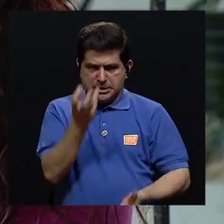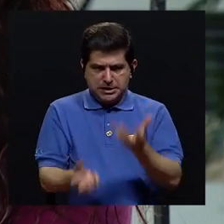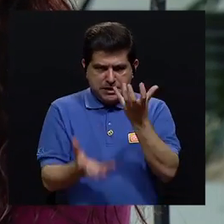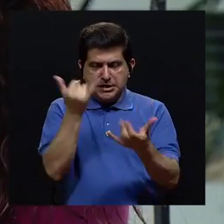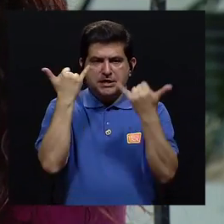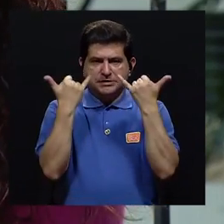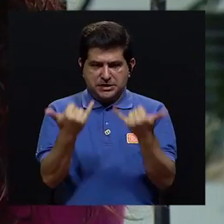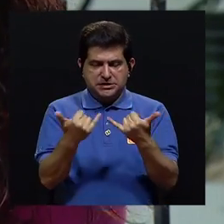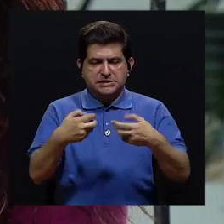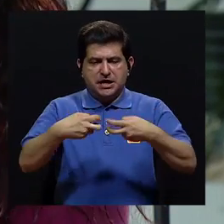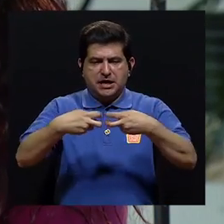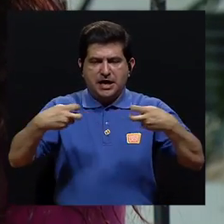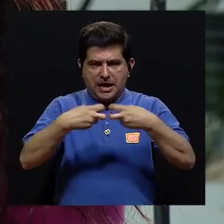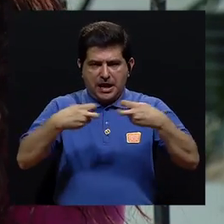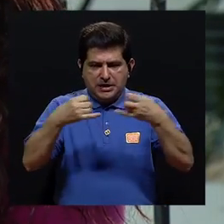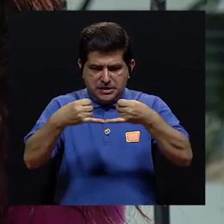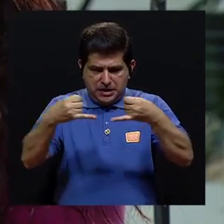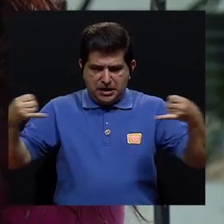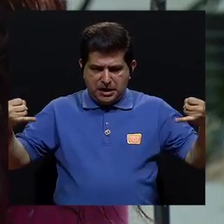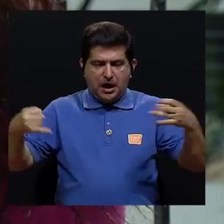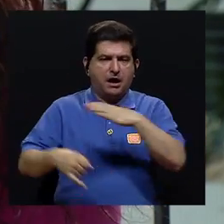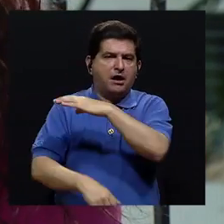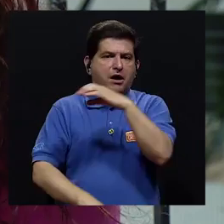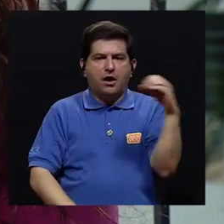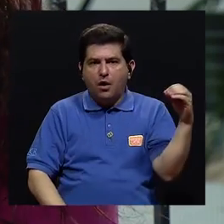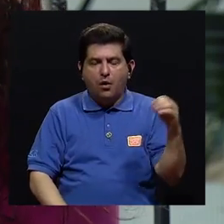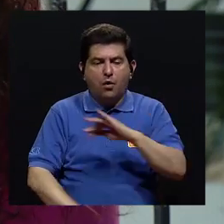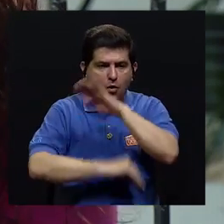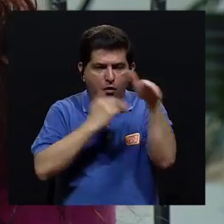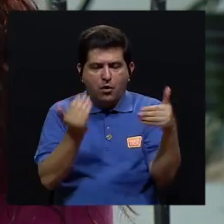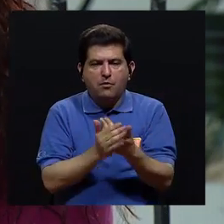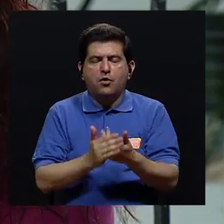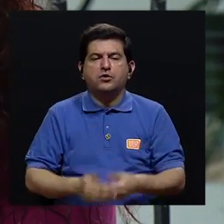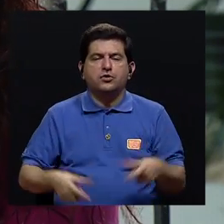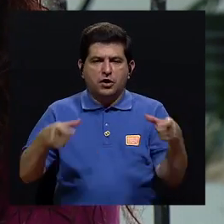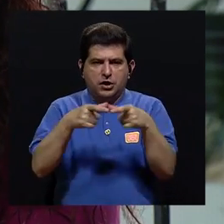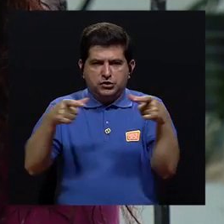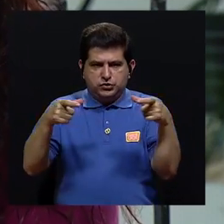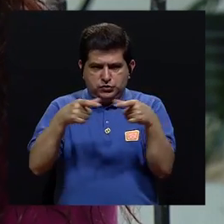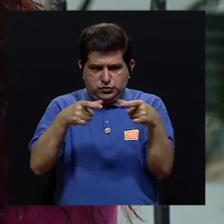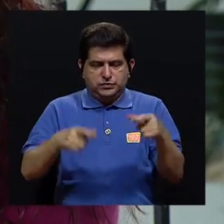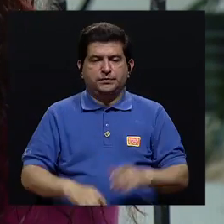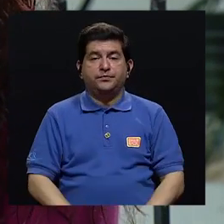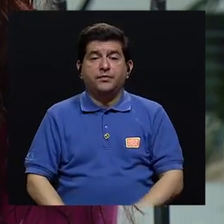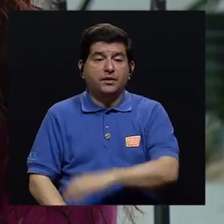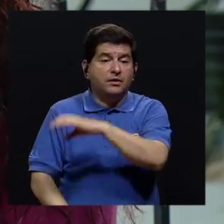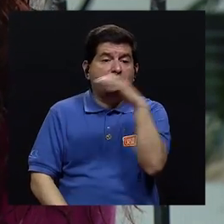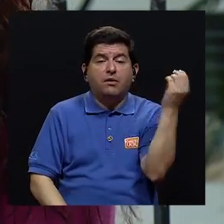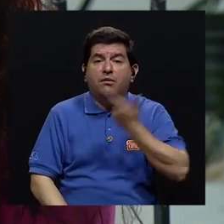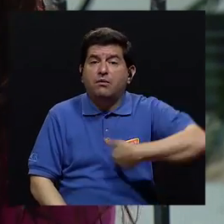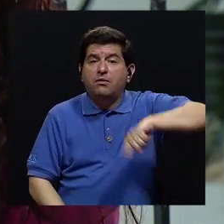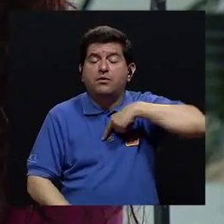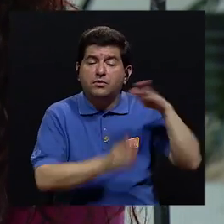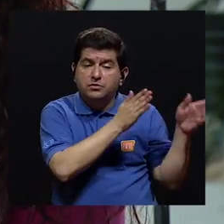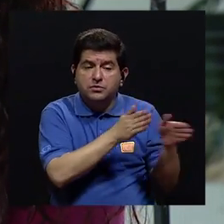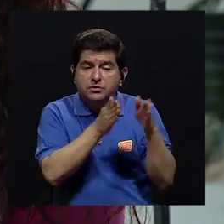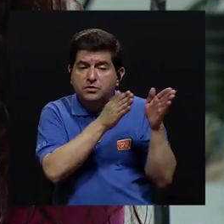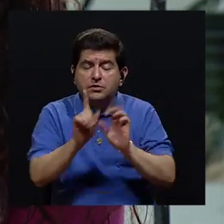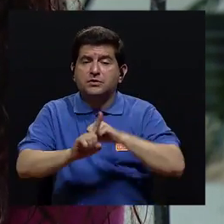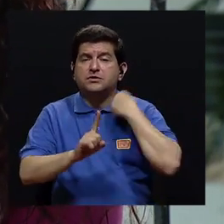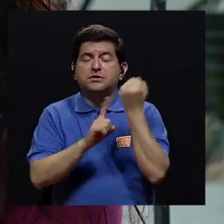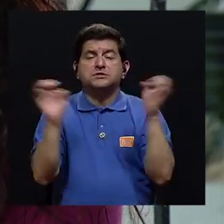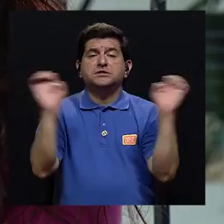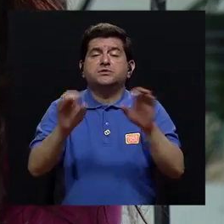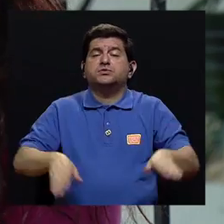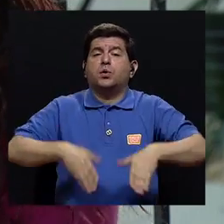incendio, que ya sea por instalaciones eléctricas o también por todas las condiciones de la edificación, o cómo estamos preparados para